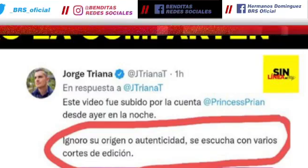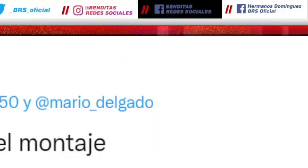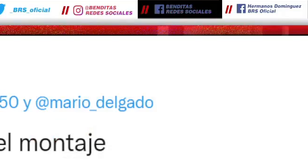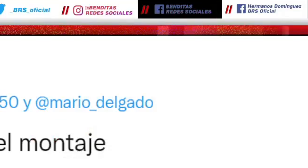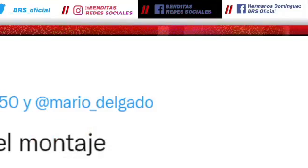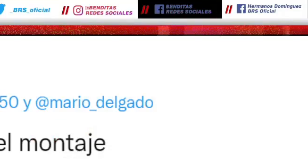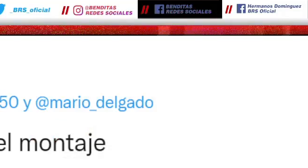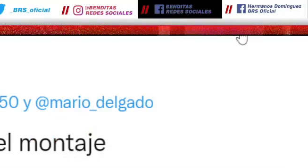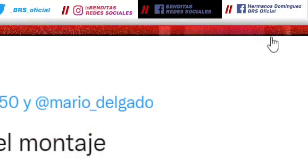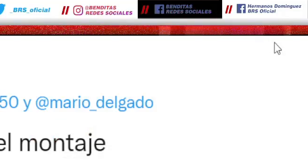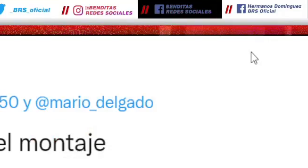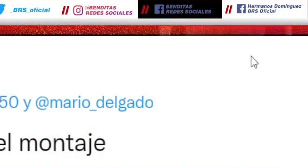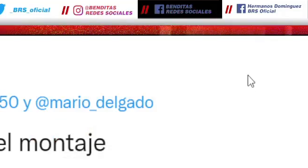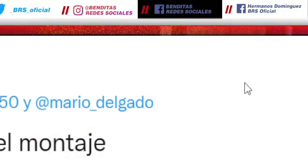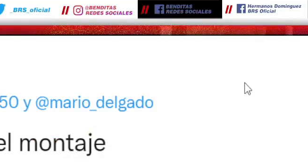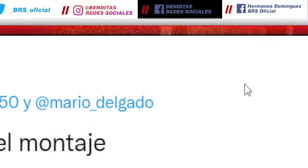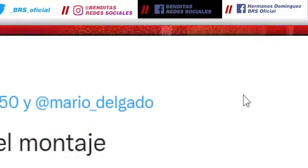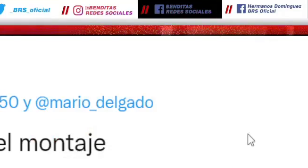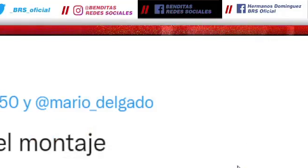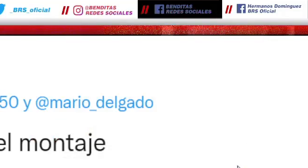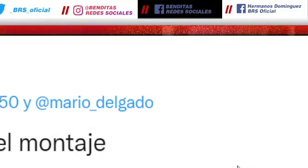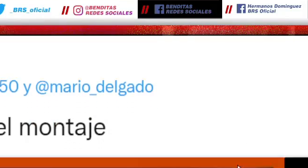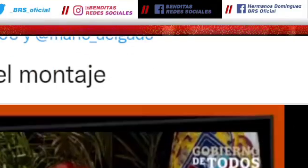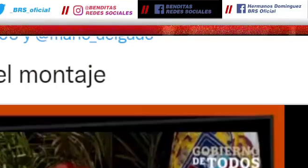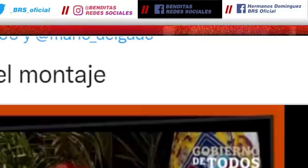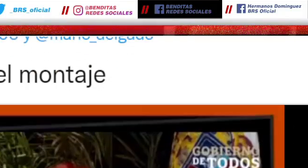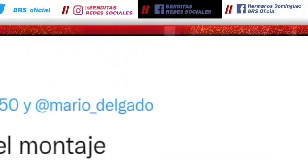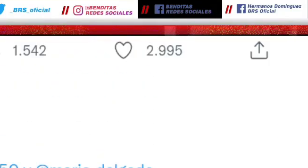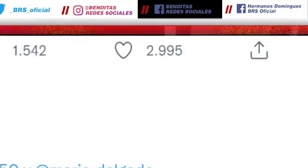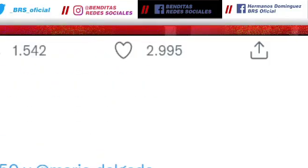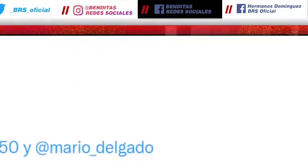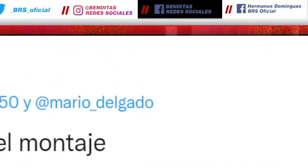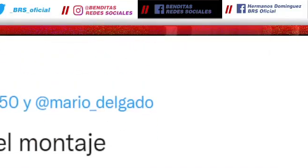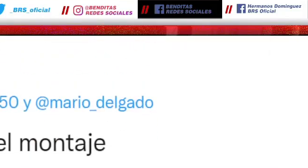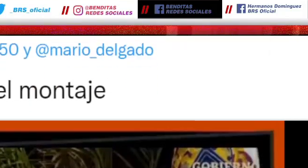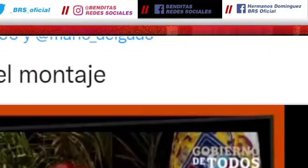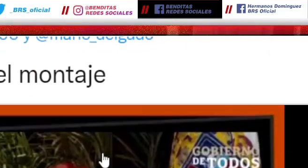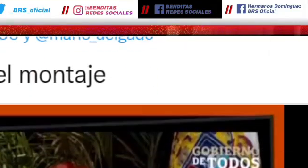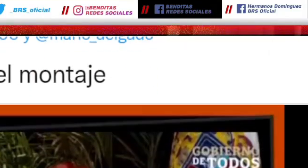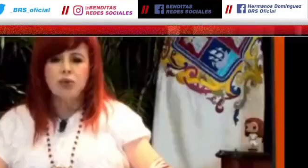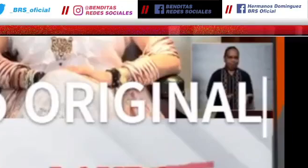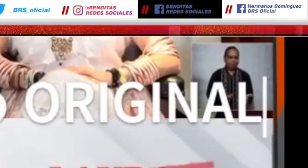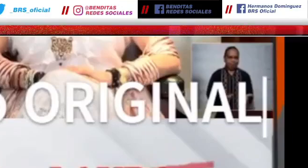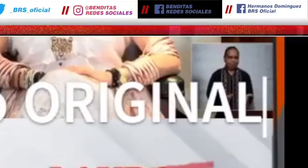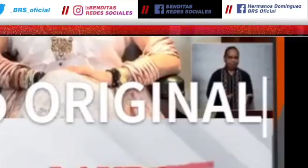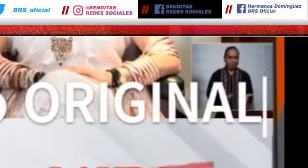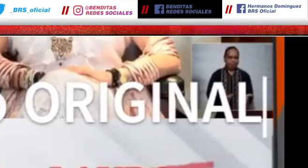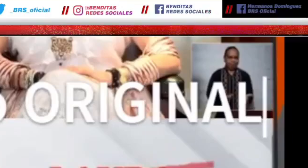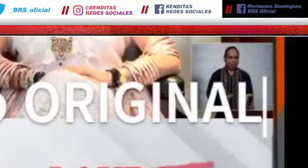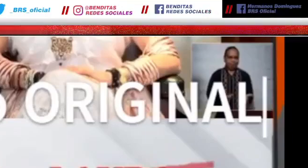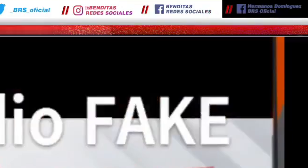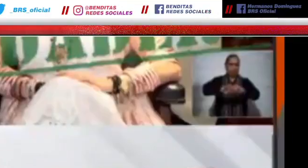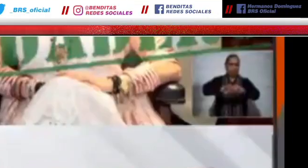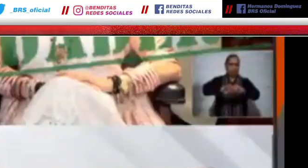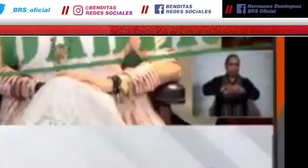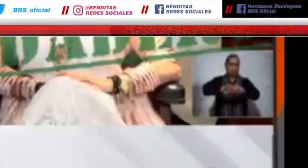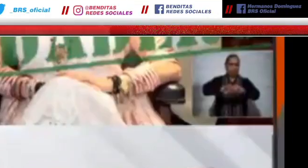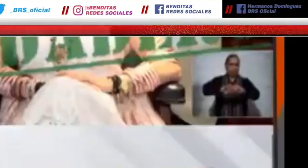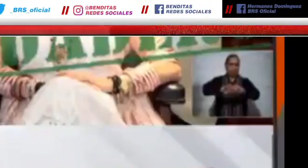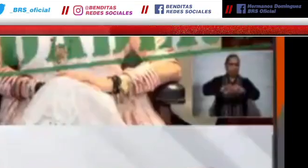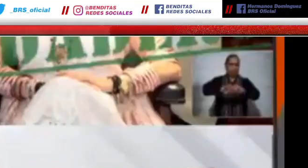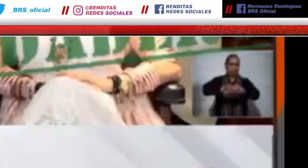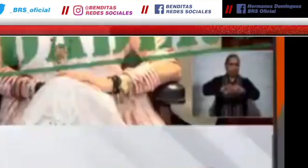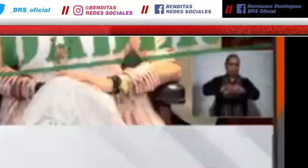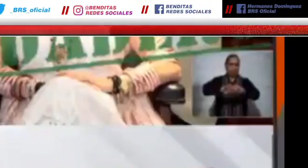manipulado y falso pues entonces es más que obvio que es falso y sacándoles quedó bien el montaje miren este es éste éste